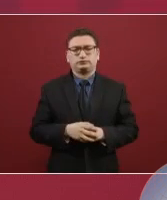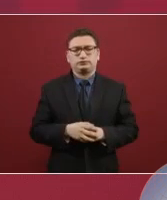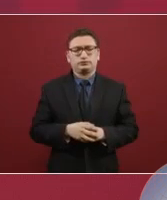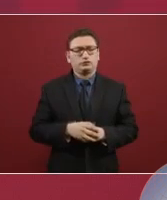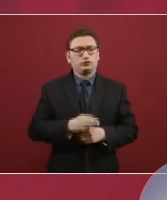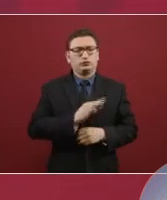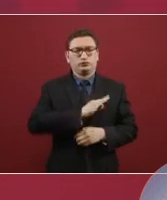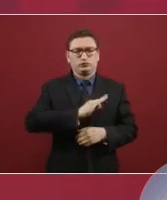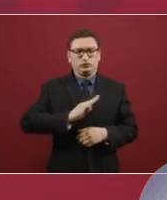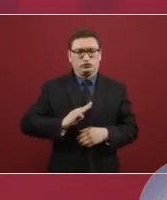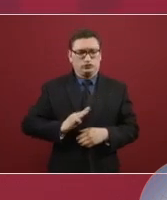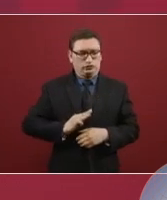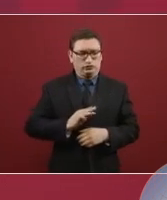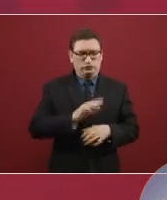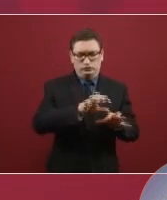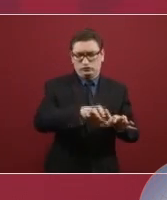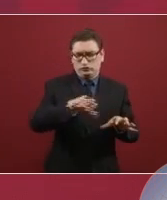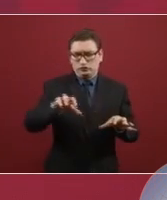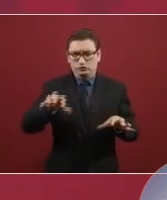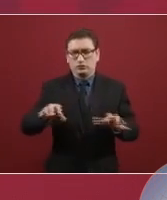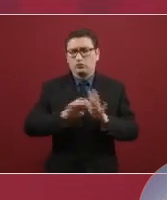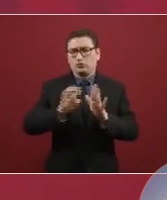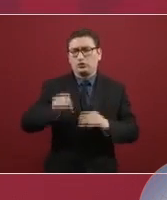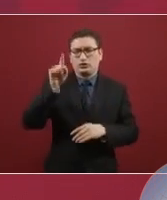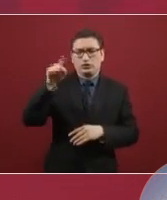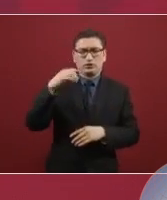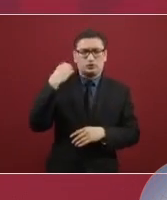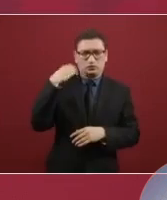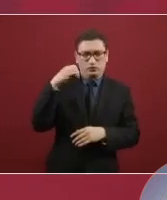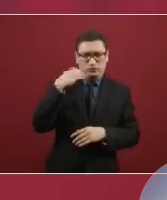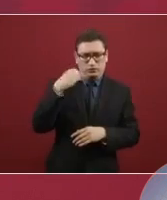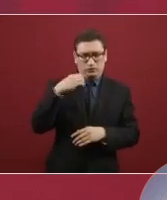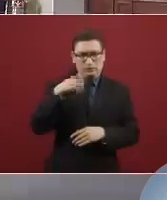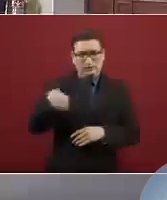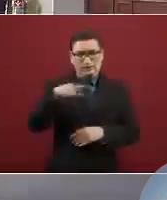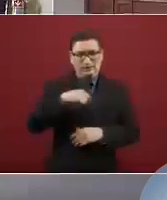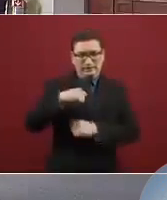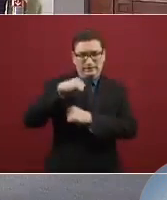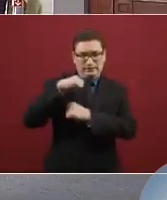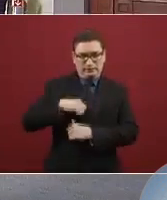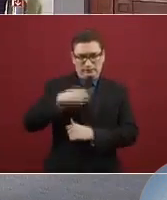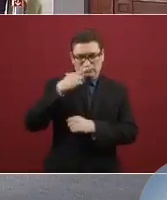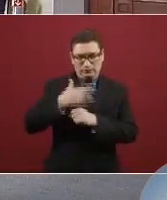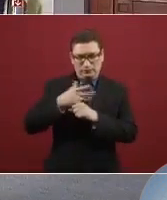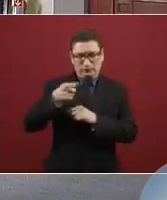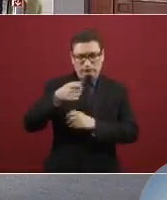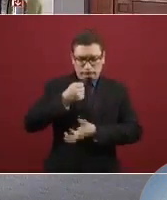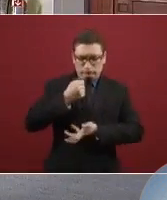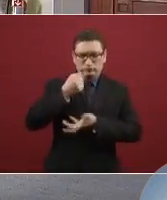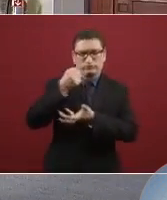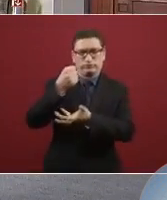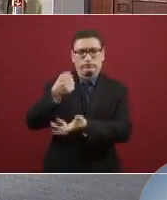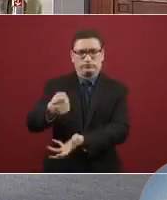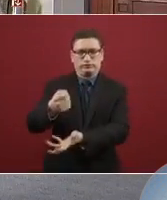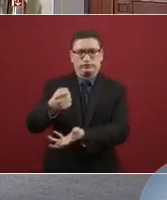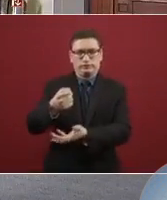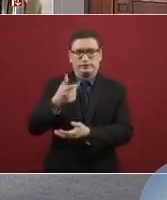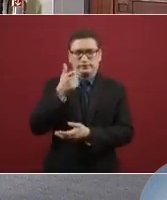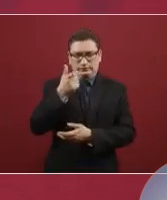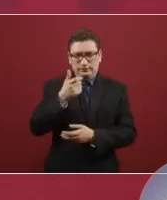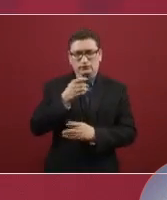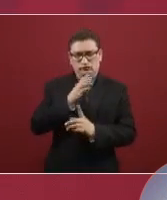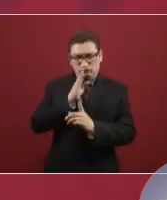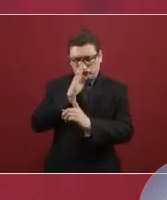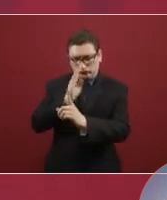municipios de usos y costumbres de Oaxaca a las autoridades de Oaxaca de manera